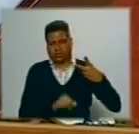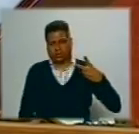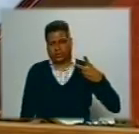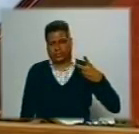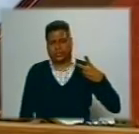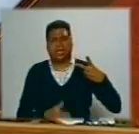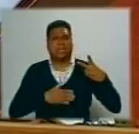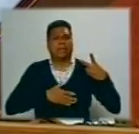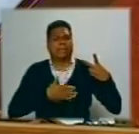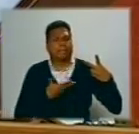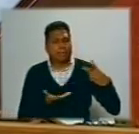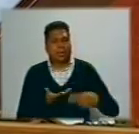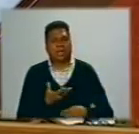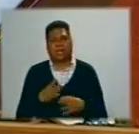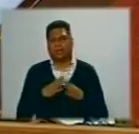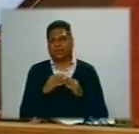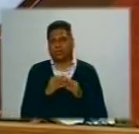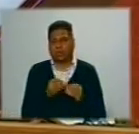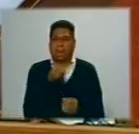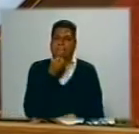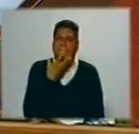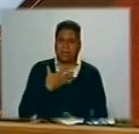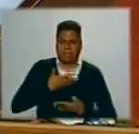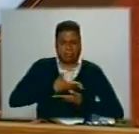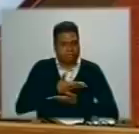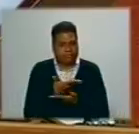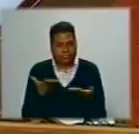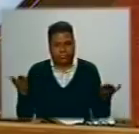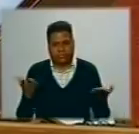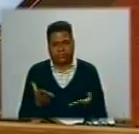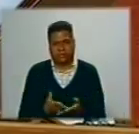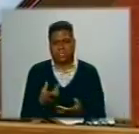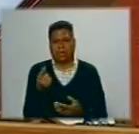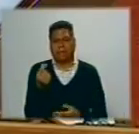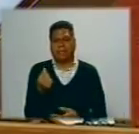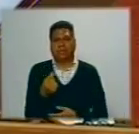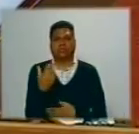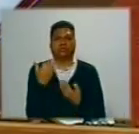y servicios en las mejores condiciones de calidad y precio, sin